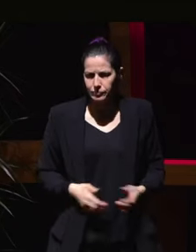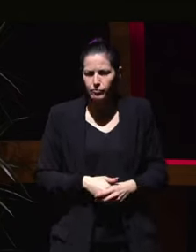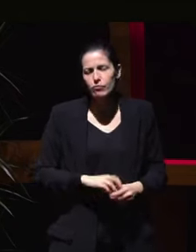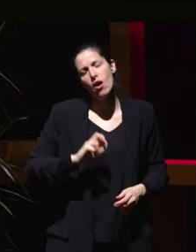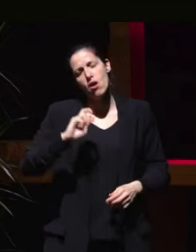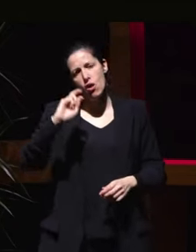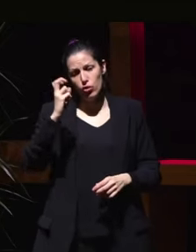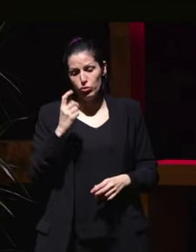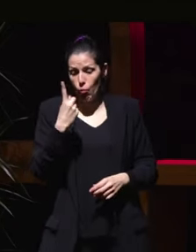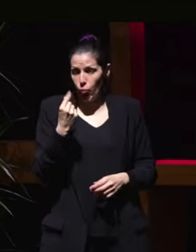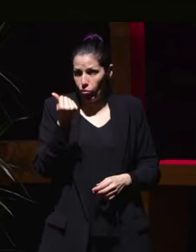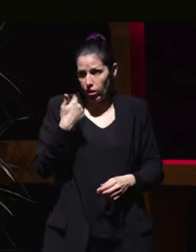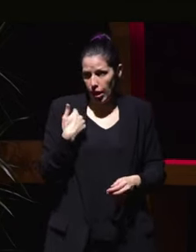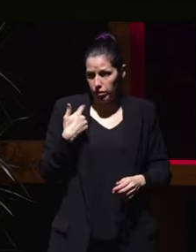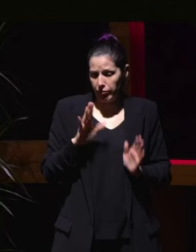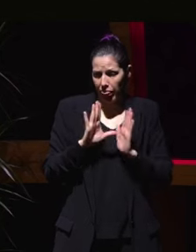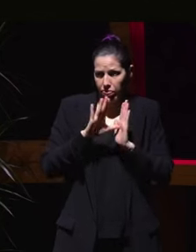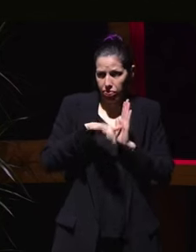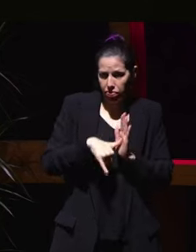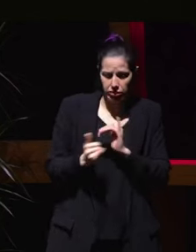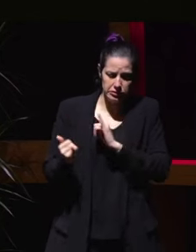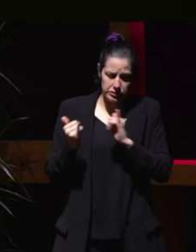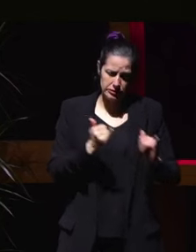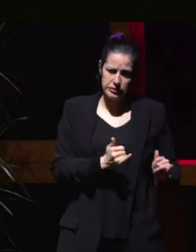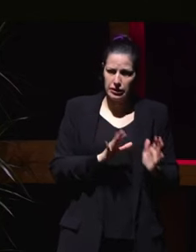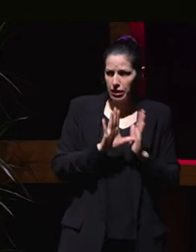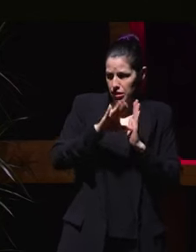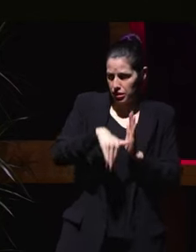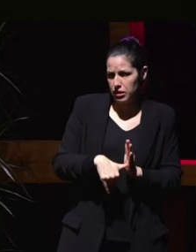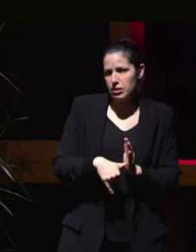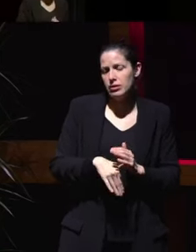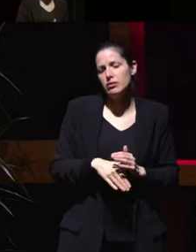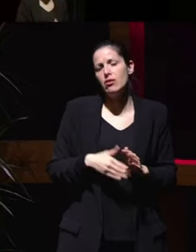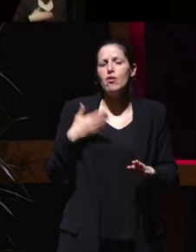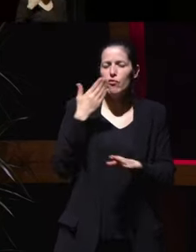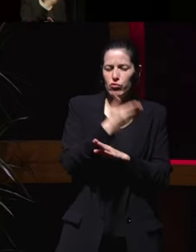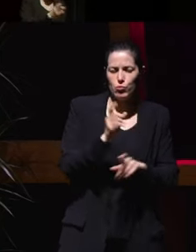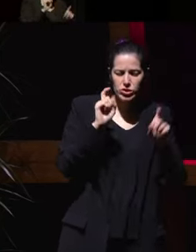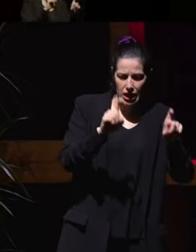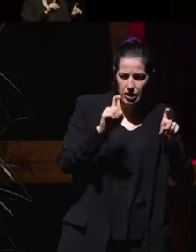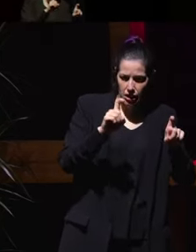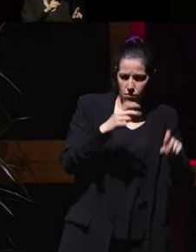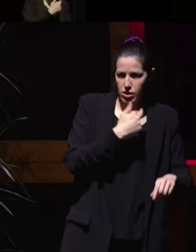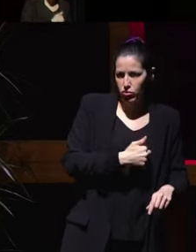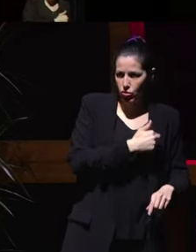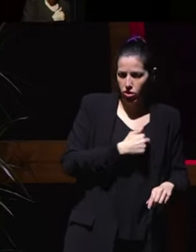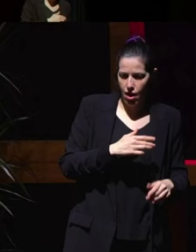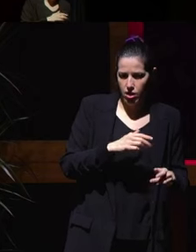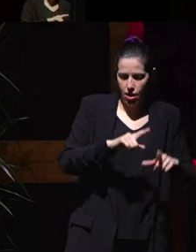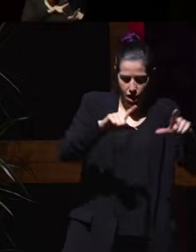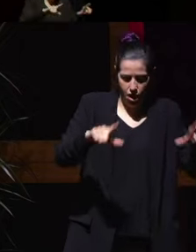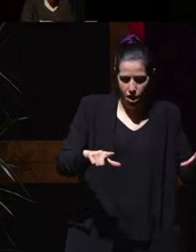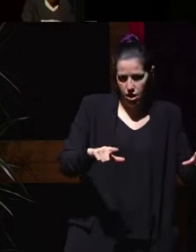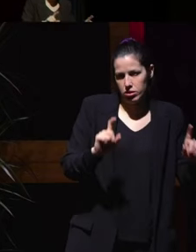cheguei tarde, xa estaba tamén na cadena SER e íbamos coa tele a un adestramento do Celta e xa tiña rematado